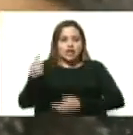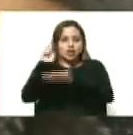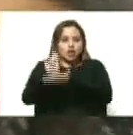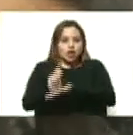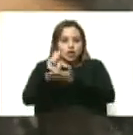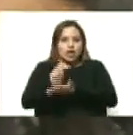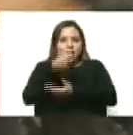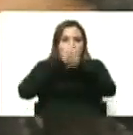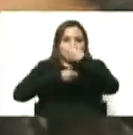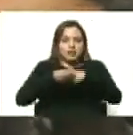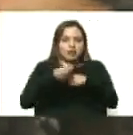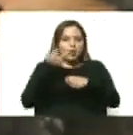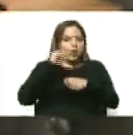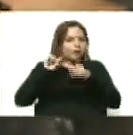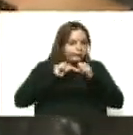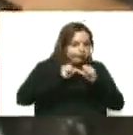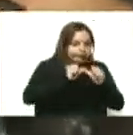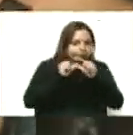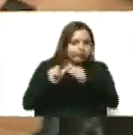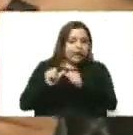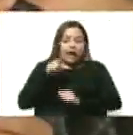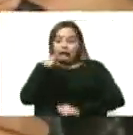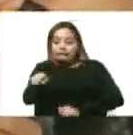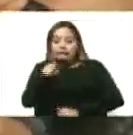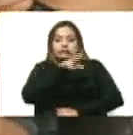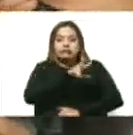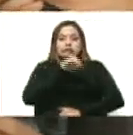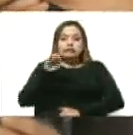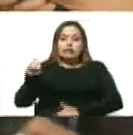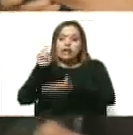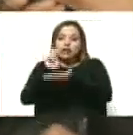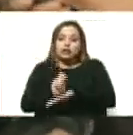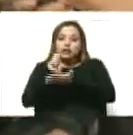alimentos y se va a mantener. Estas 300 toneladas de alimentos,